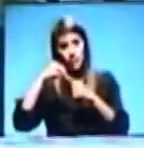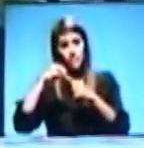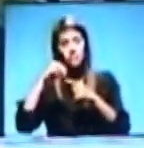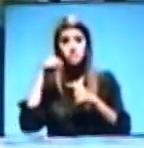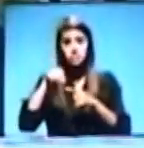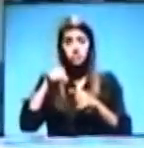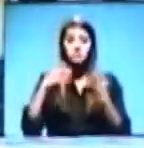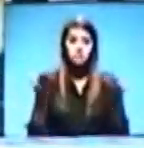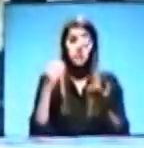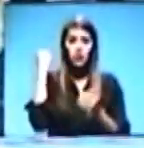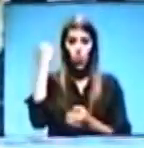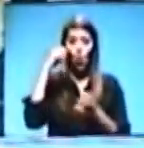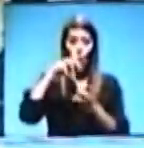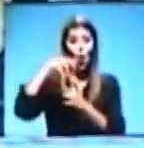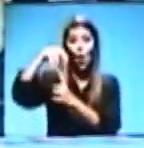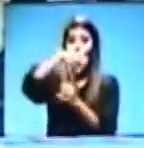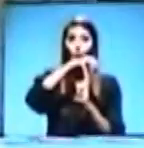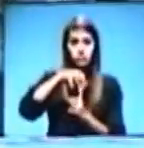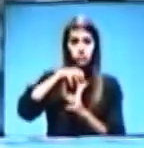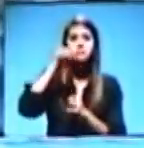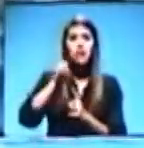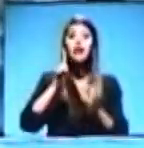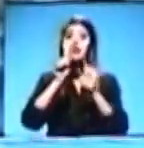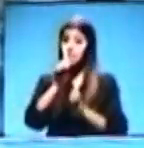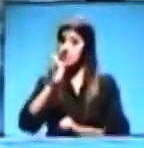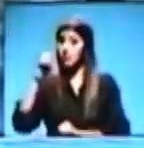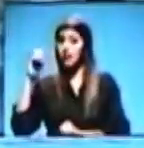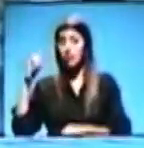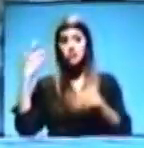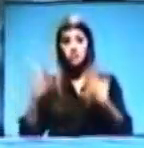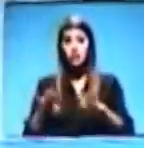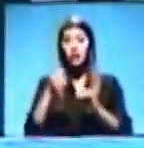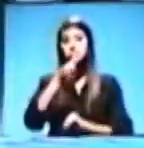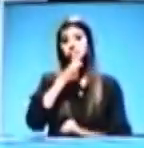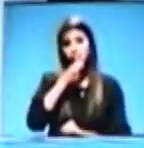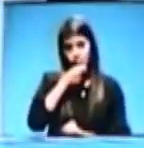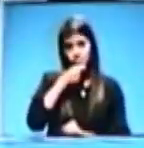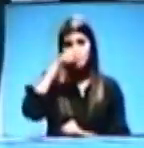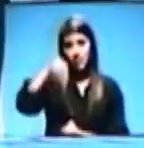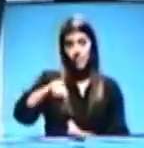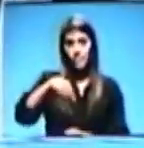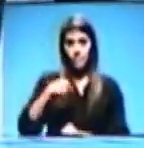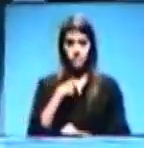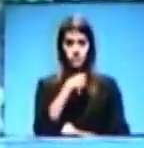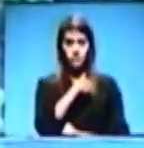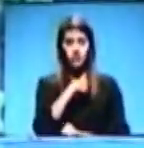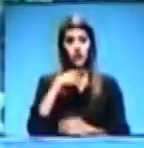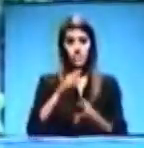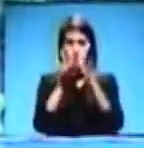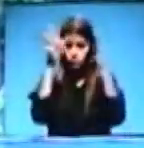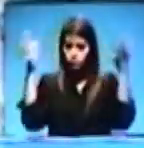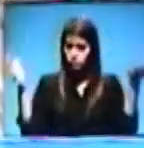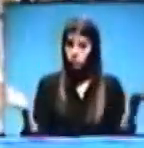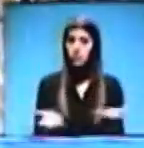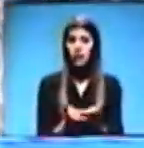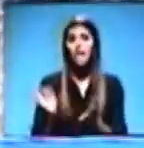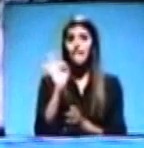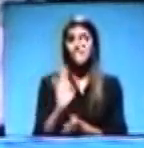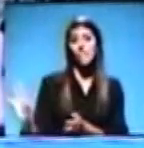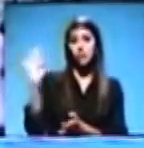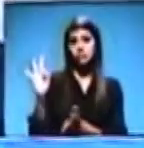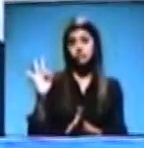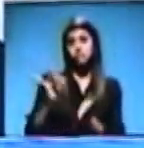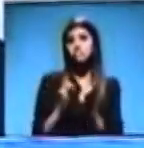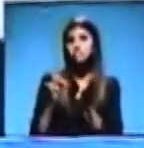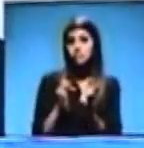100 aparecen caracterizados en el informe. Para el ministro de Medio Ambiente, el documento ayudará a conocer la biodiversidad para un mejor aprovechamiento del